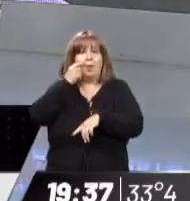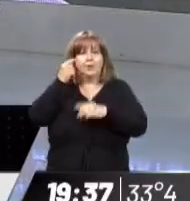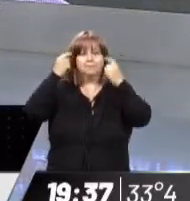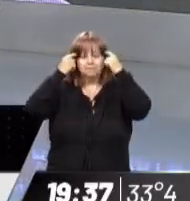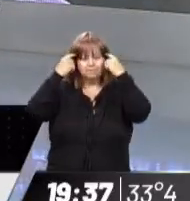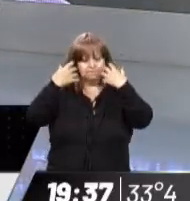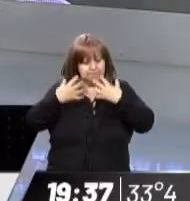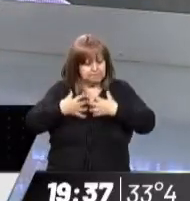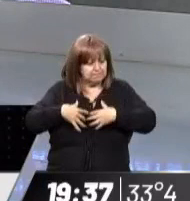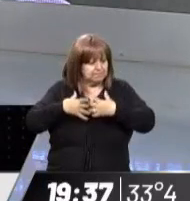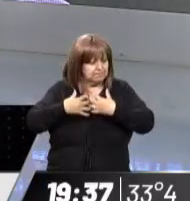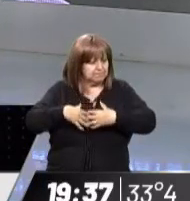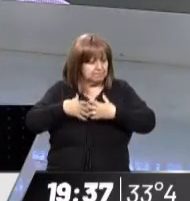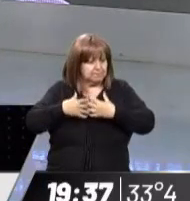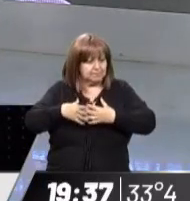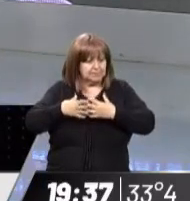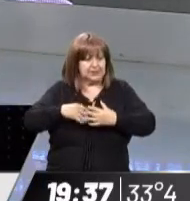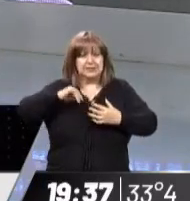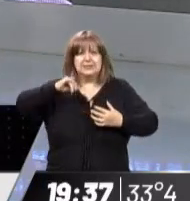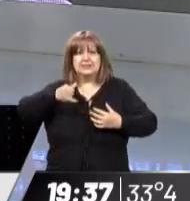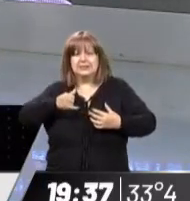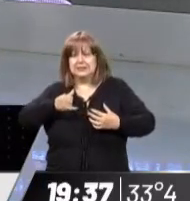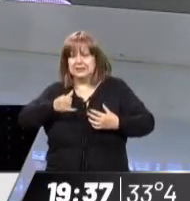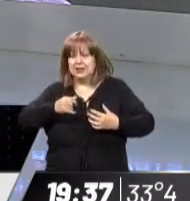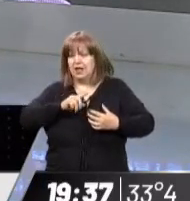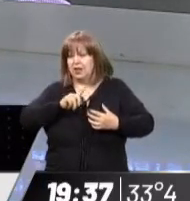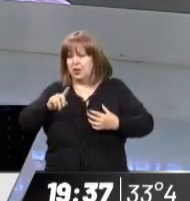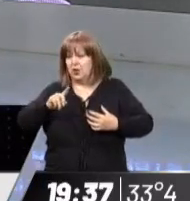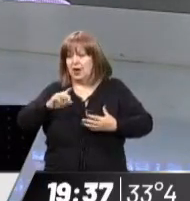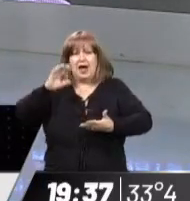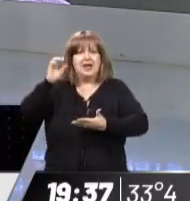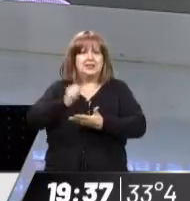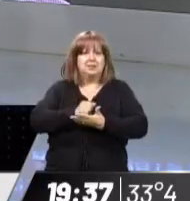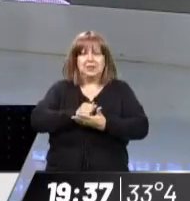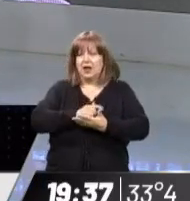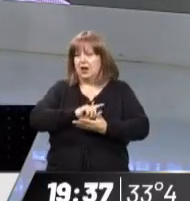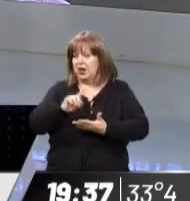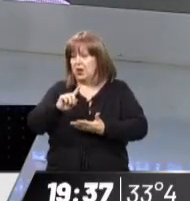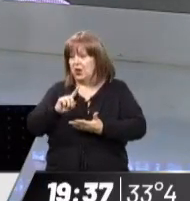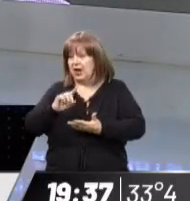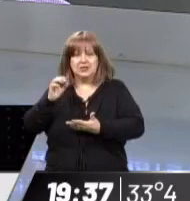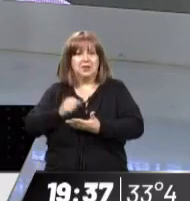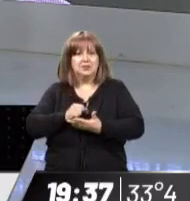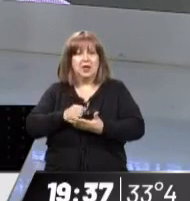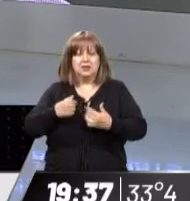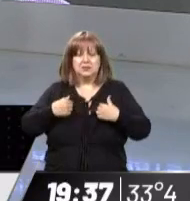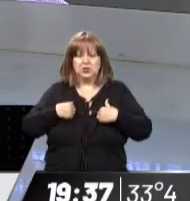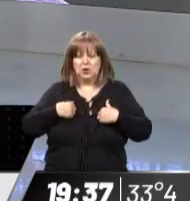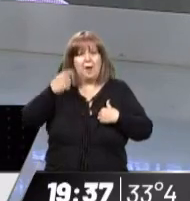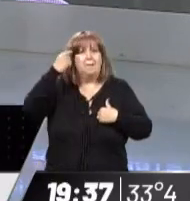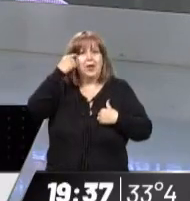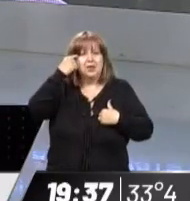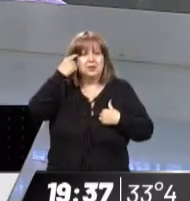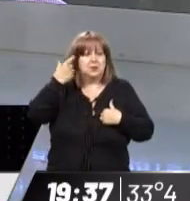conoce y tal vez no hay datos muy frescos, pero digo, por ahí a veces hay como una intuición, esto que decíamos, hay algo que me llama, veo las fechas, no me cierran